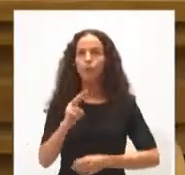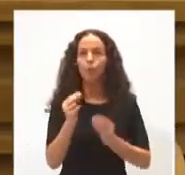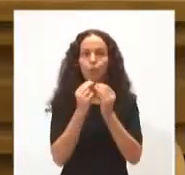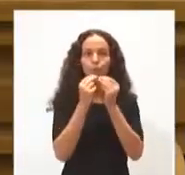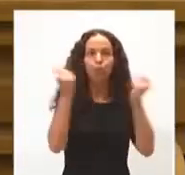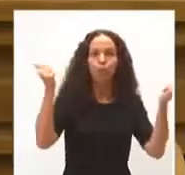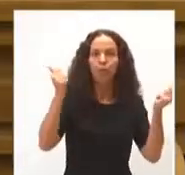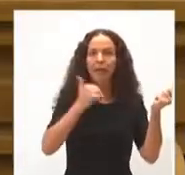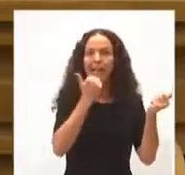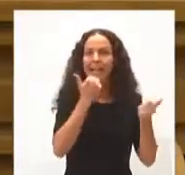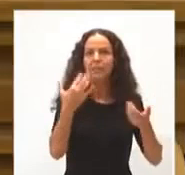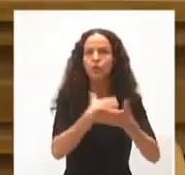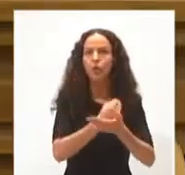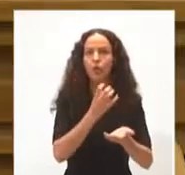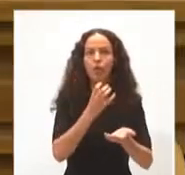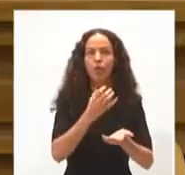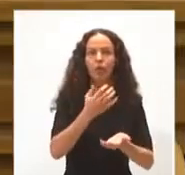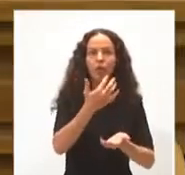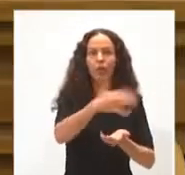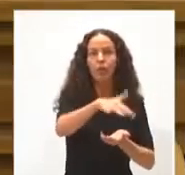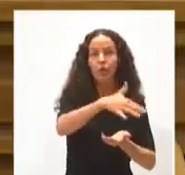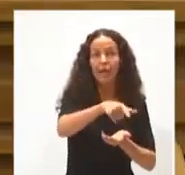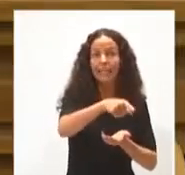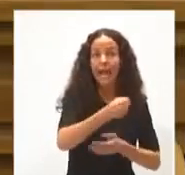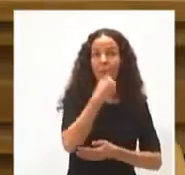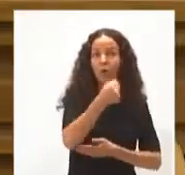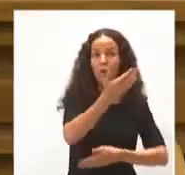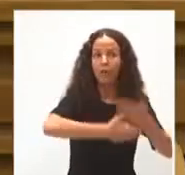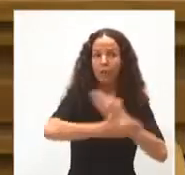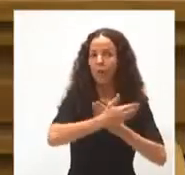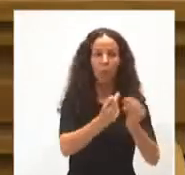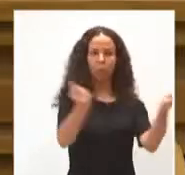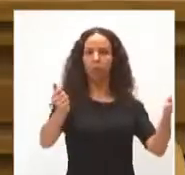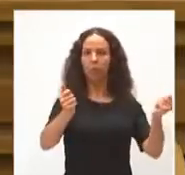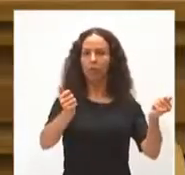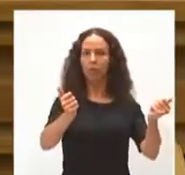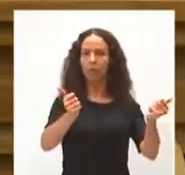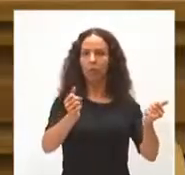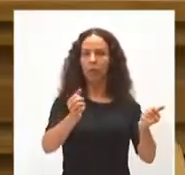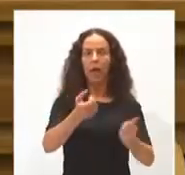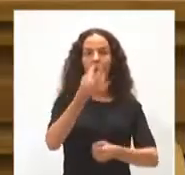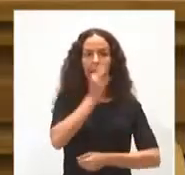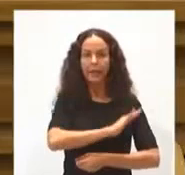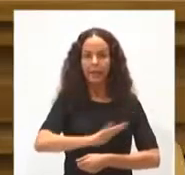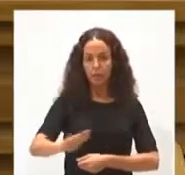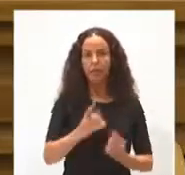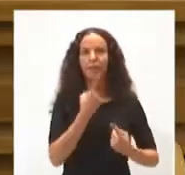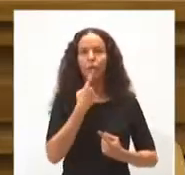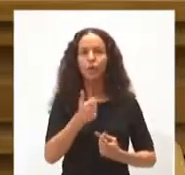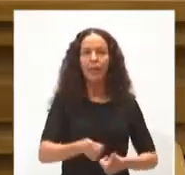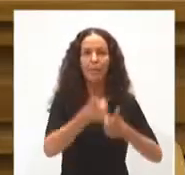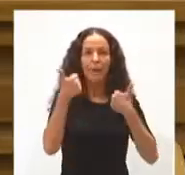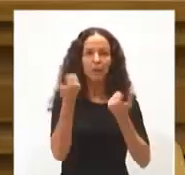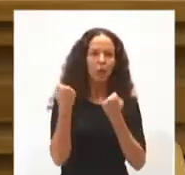los puntos de apoyo a las personas con discapacidad a los niños que tienen más dificultades incluso rechazo en las aulas el